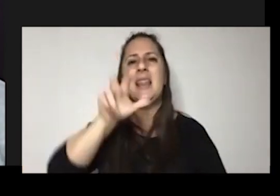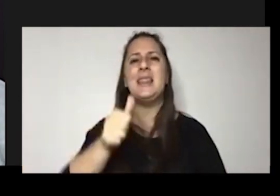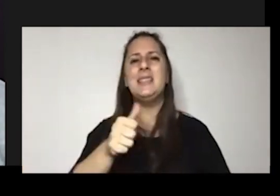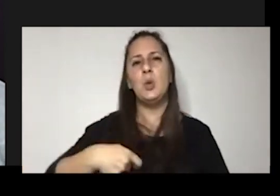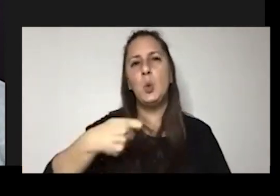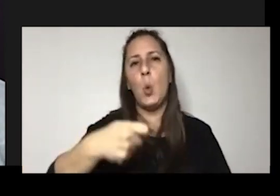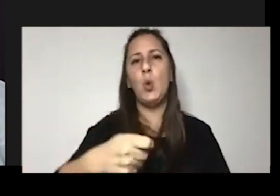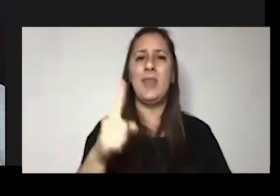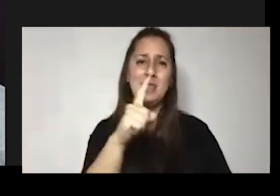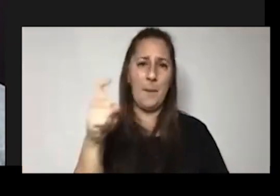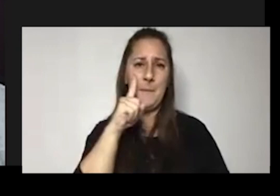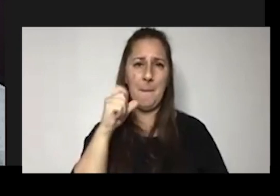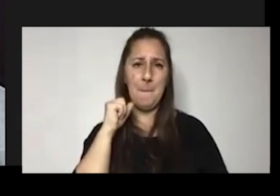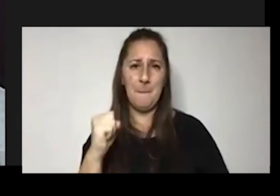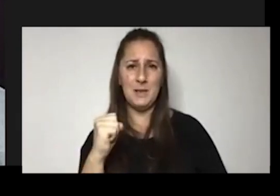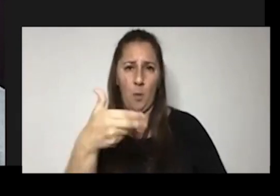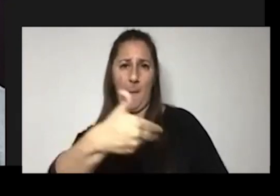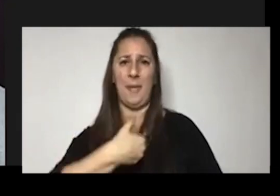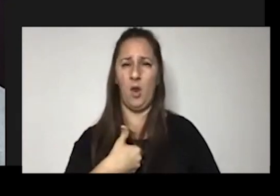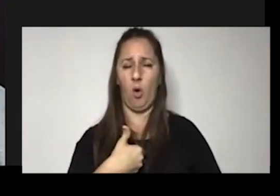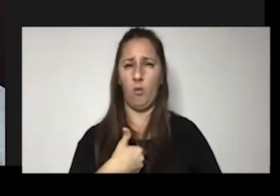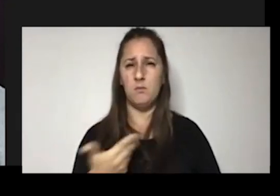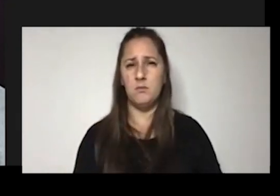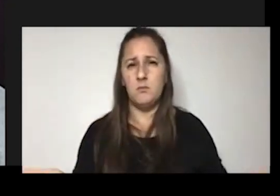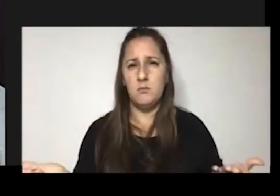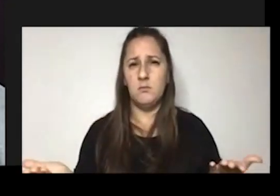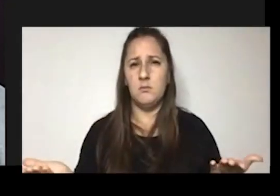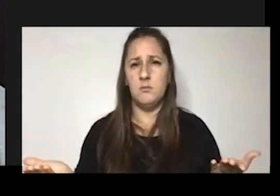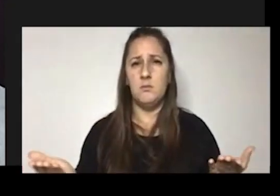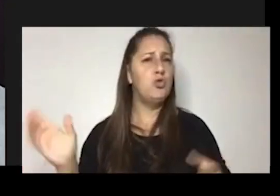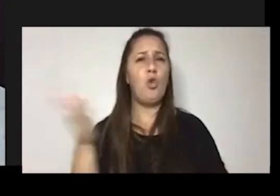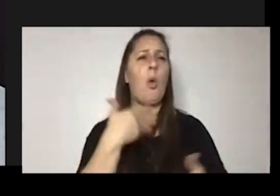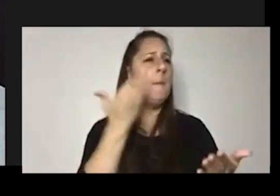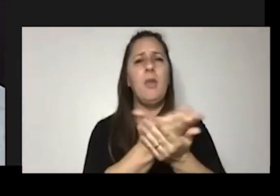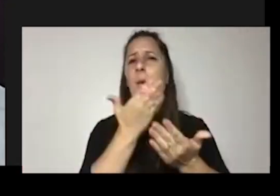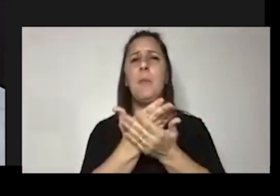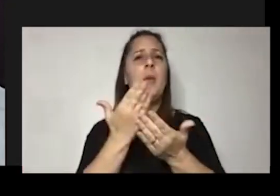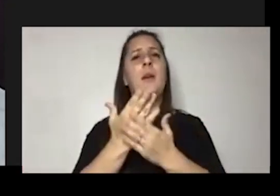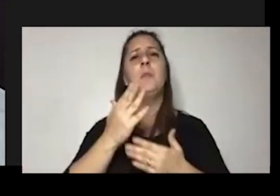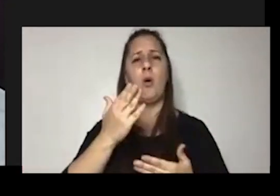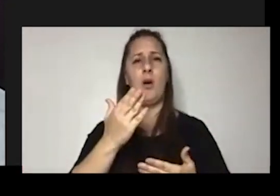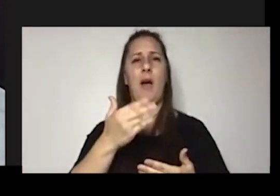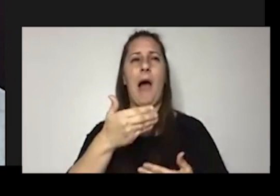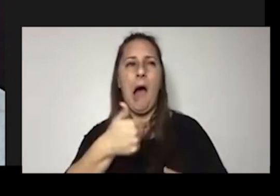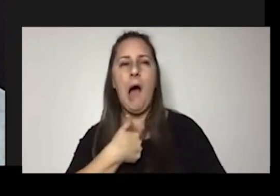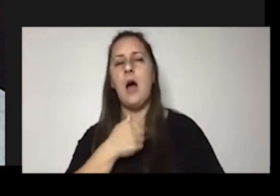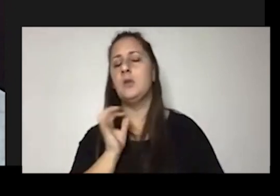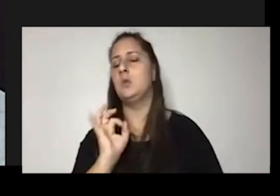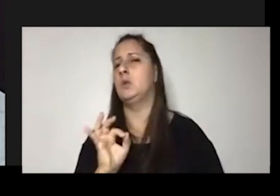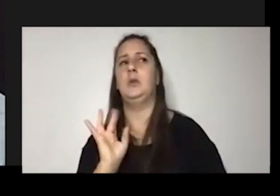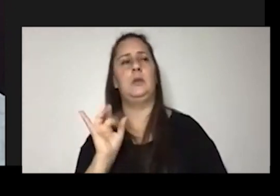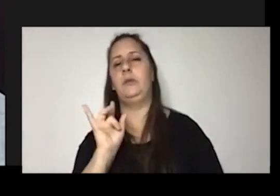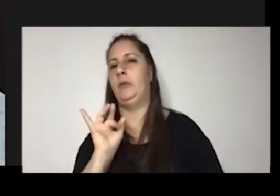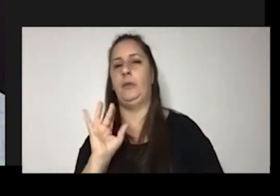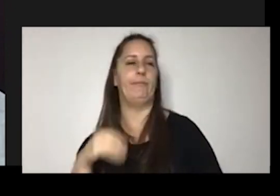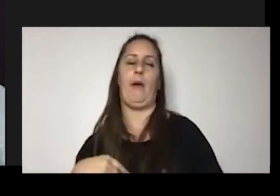me pidieron, o sea, y a todos le piden lo mismo, básicamente. Cosa de que uno sabe que no va a poder. Si